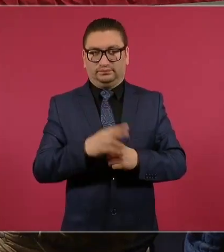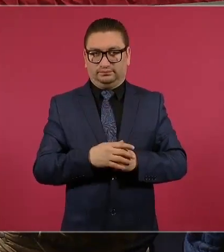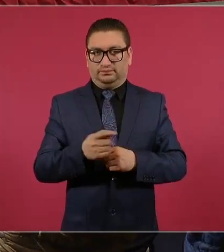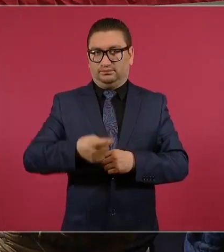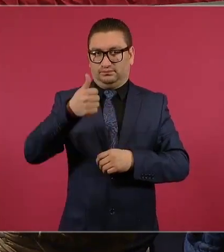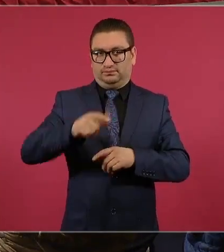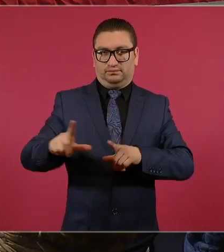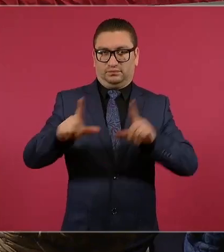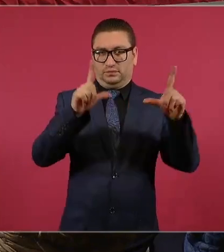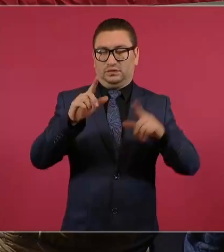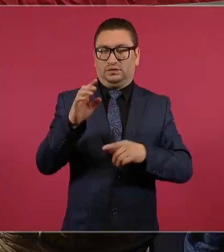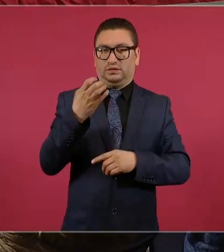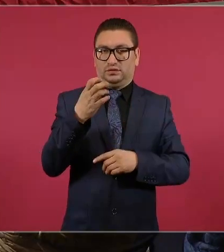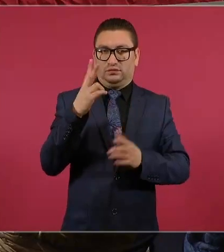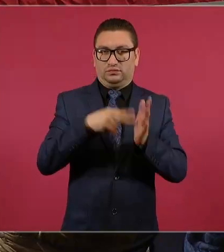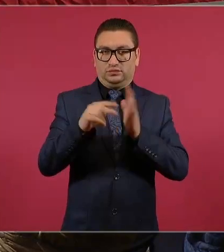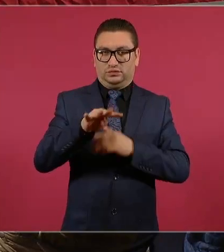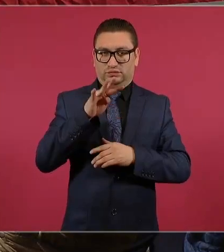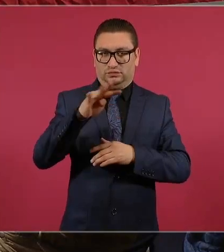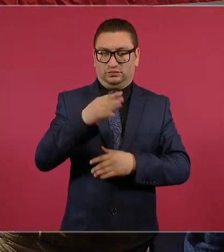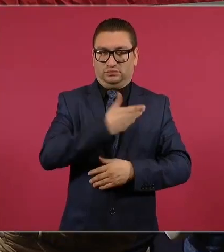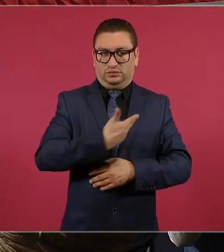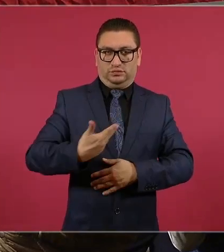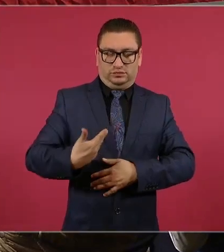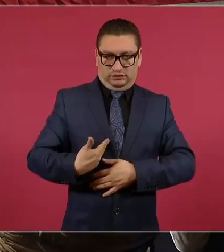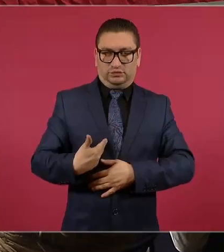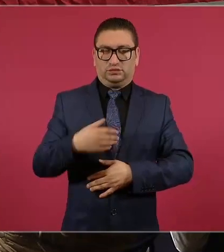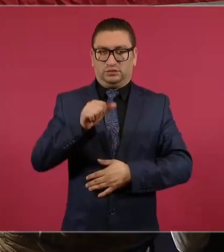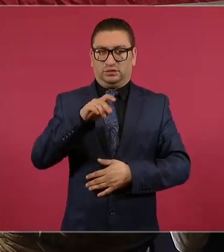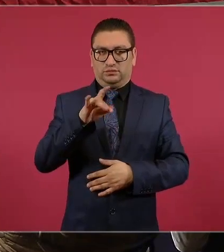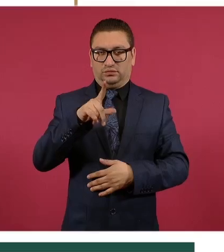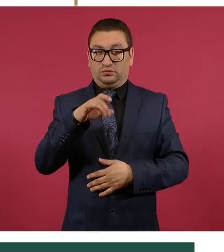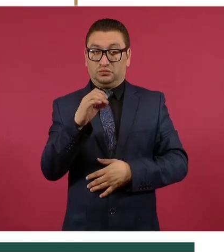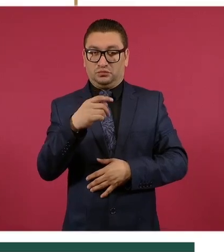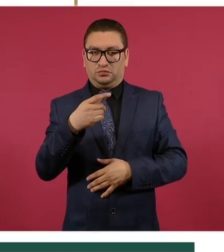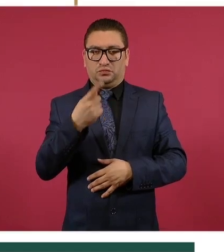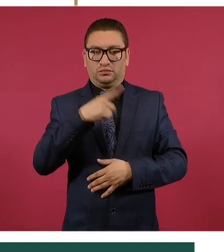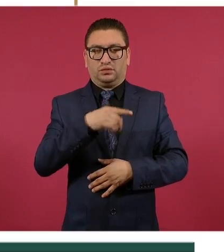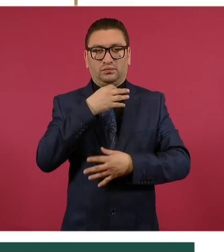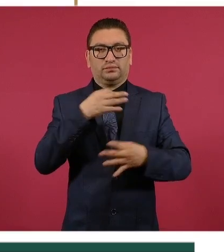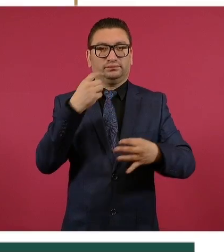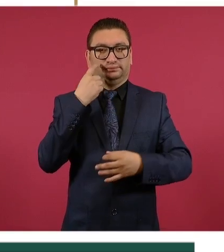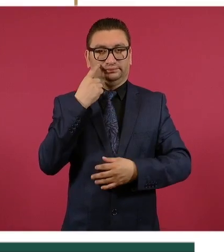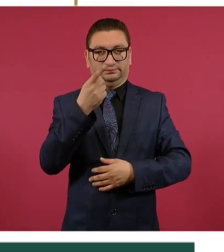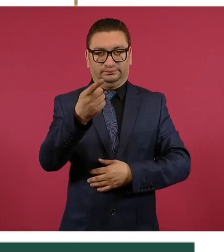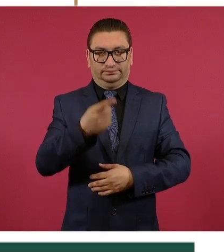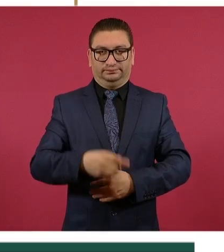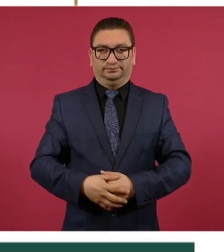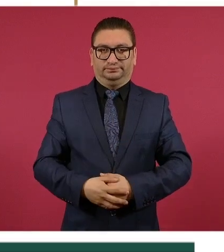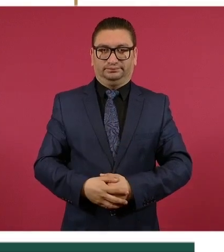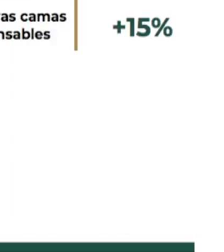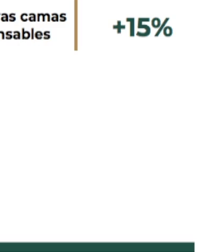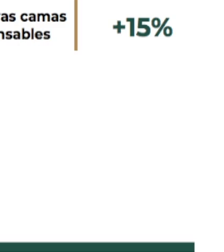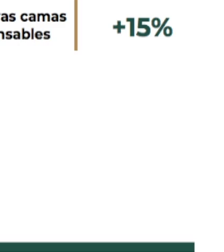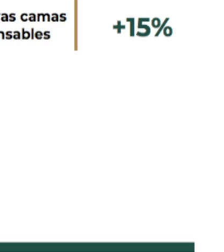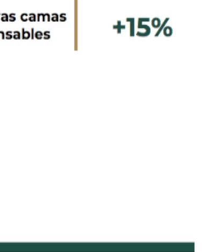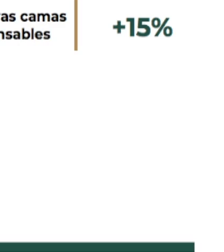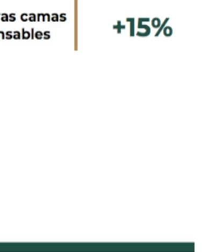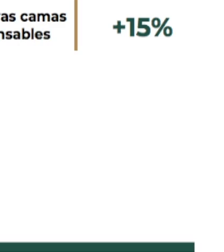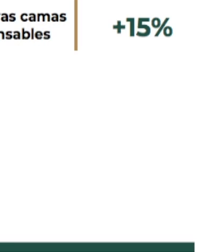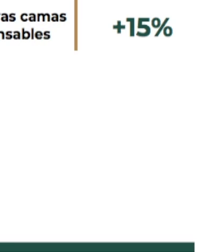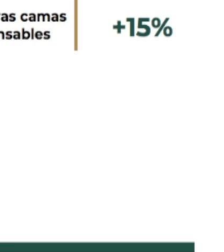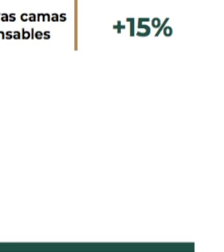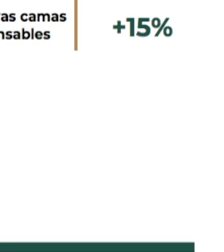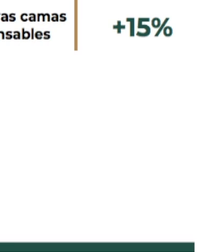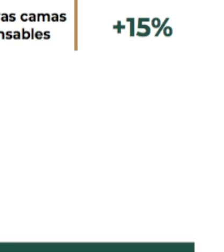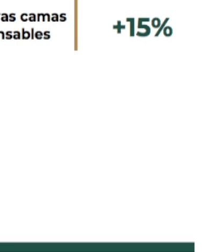Desde enero del 2019 el presidente López Obrador anunciaba ya este gran desafío: saldar la deuda heredada de falta